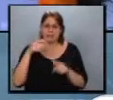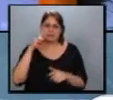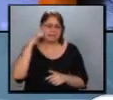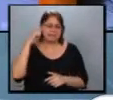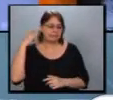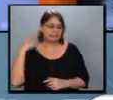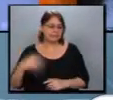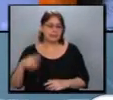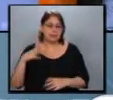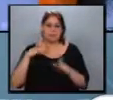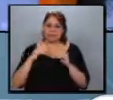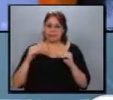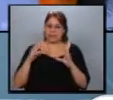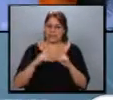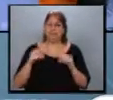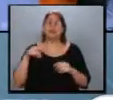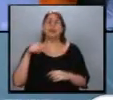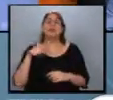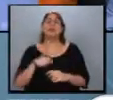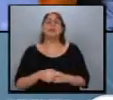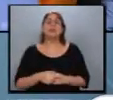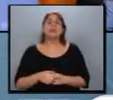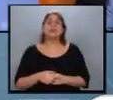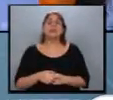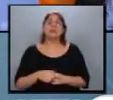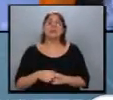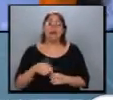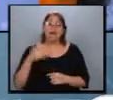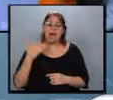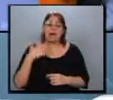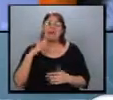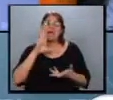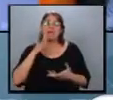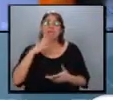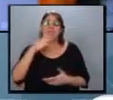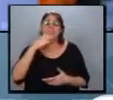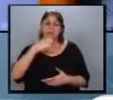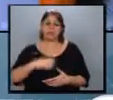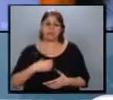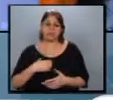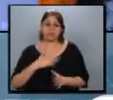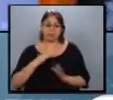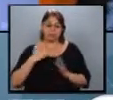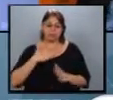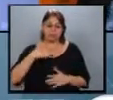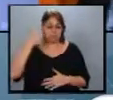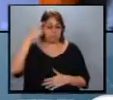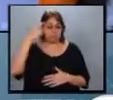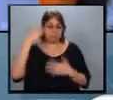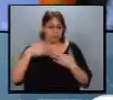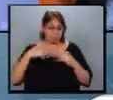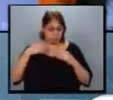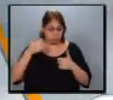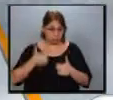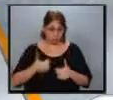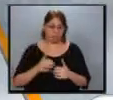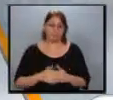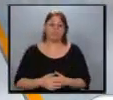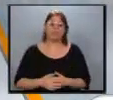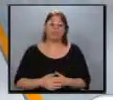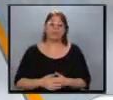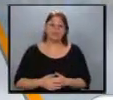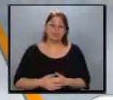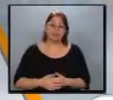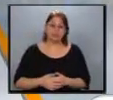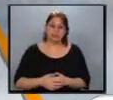me parece un horror. Ahí tuvo una actitud crítica. Sí. Bien, sí, sí. Punto a favor para esa actitud crítica. Y bueno, sí.